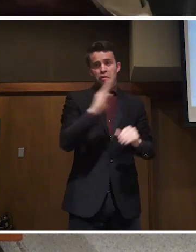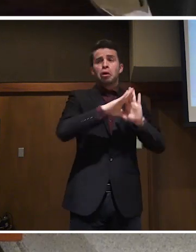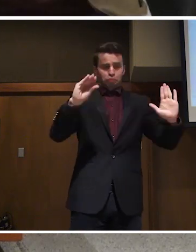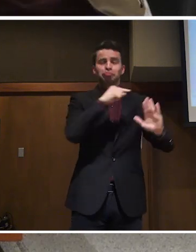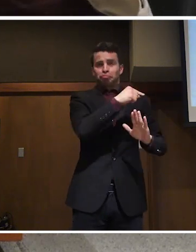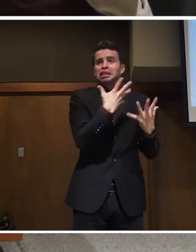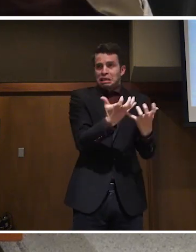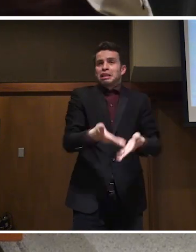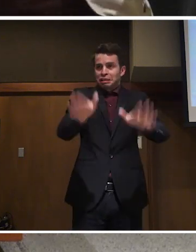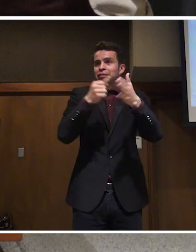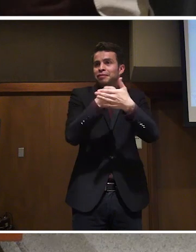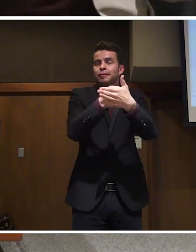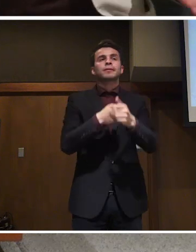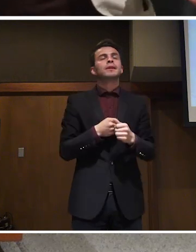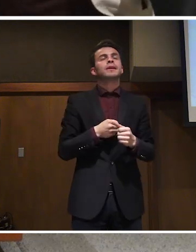digamos,